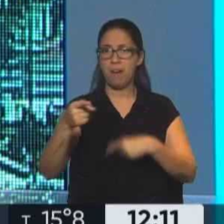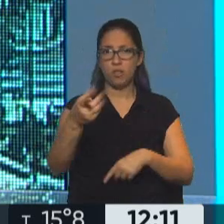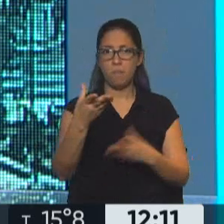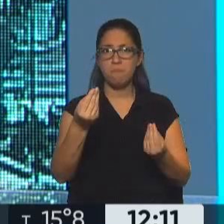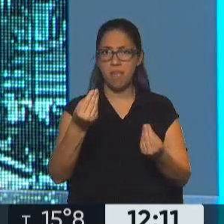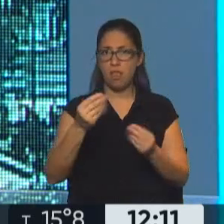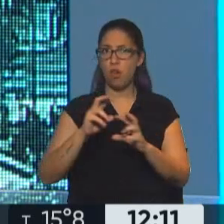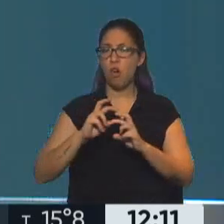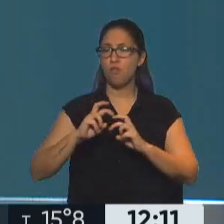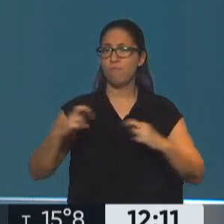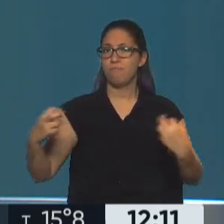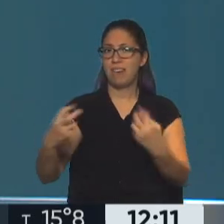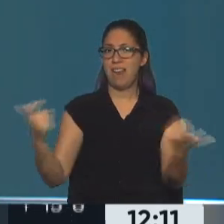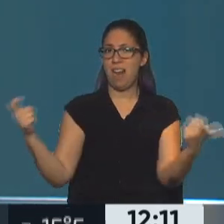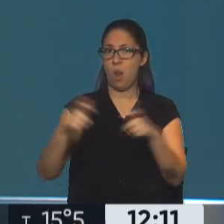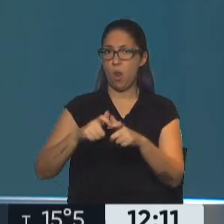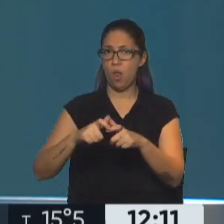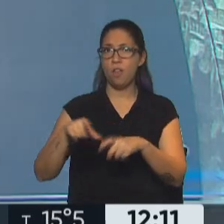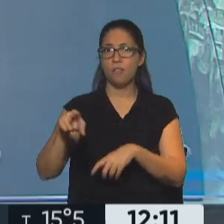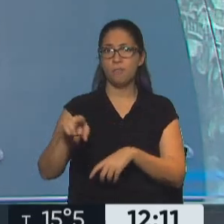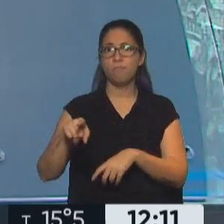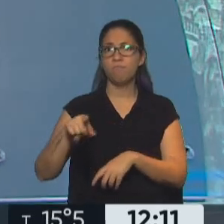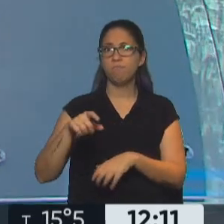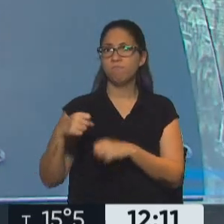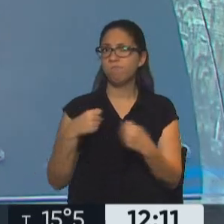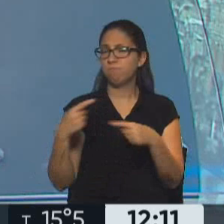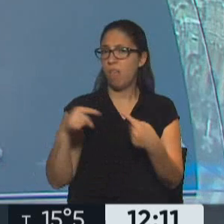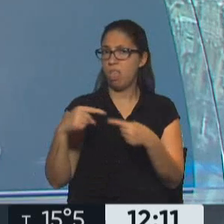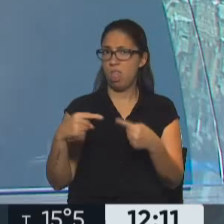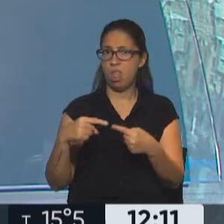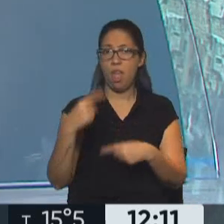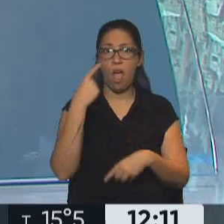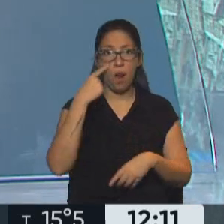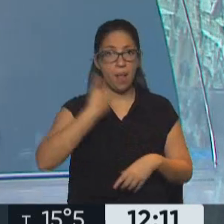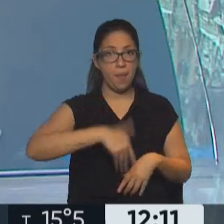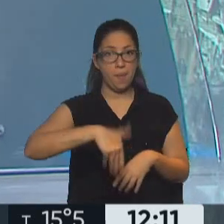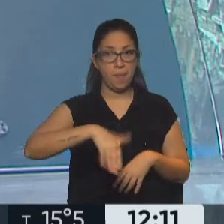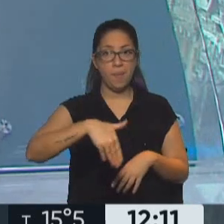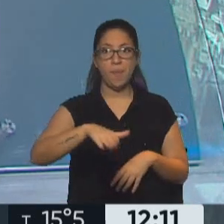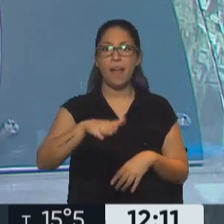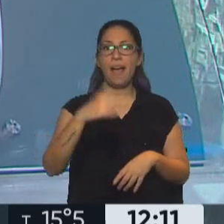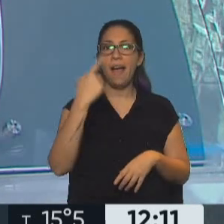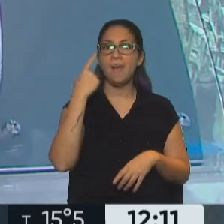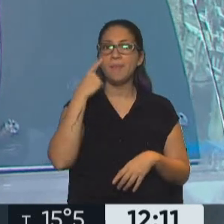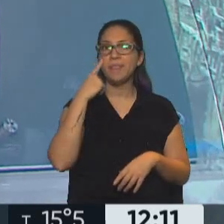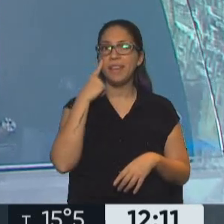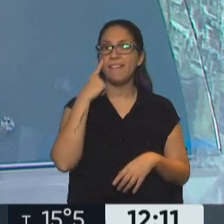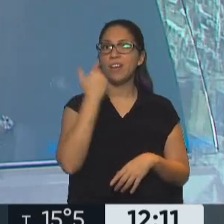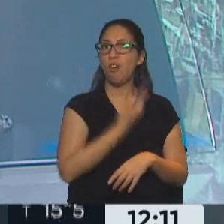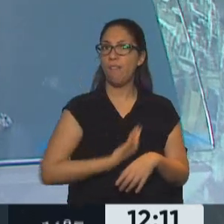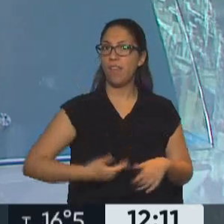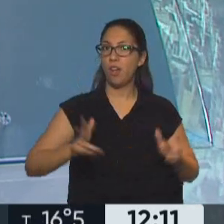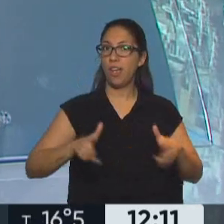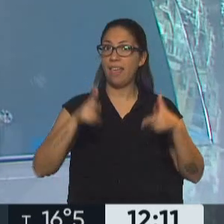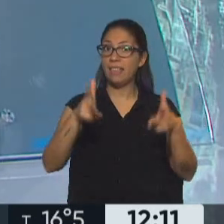con la mesa de enlace, que esa es la posición. Digamos, acá vamos a empezar a ver los argumentos de fuerza que pueda poner el gobierno